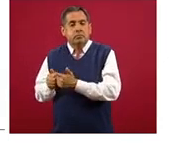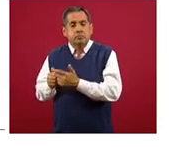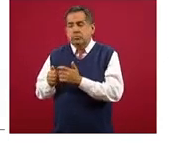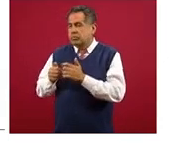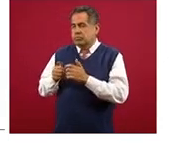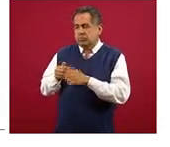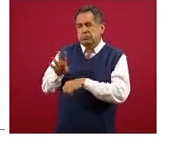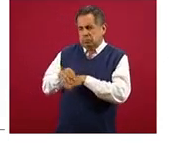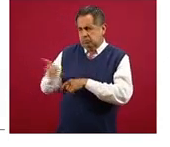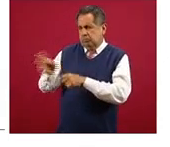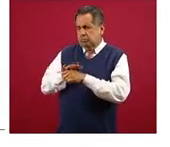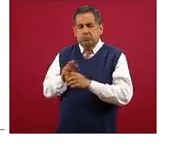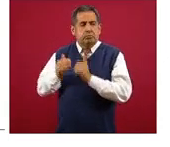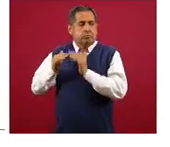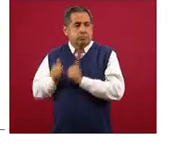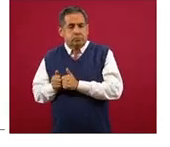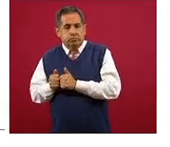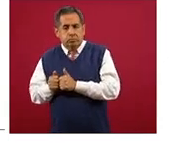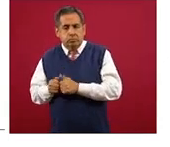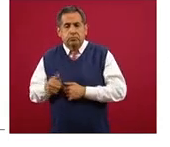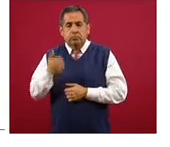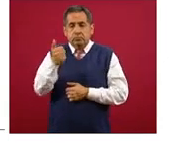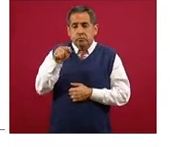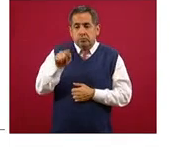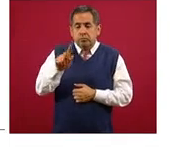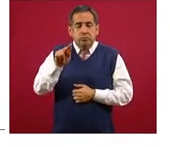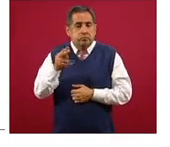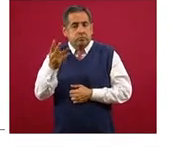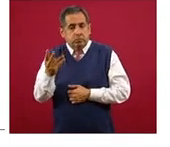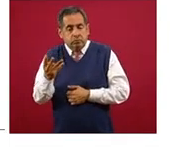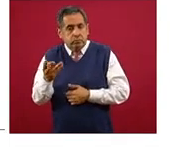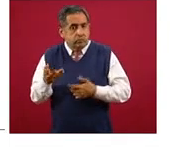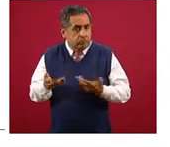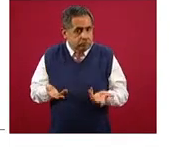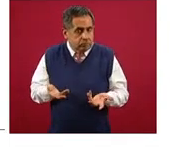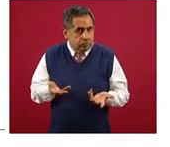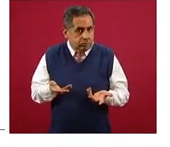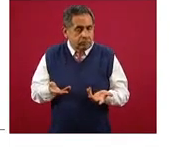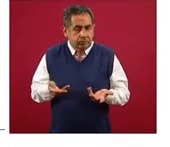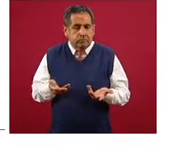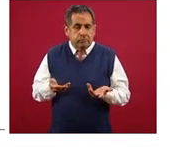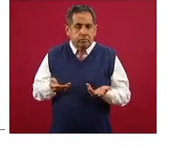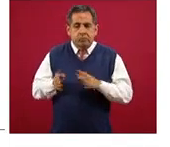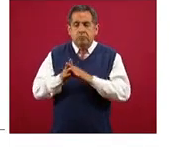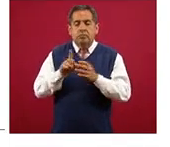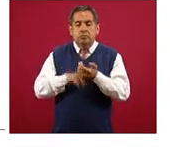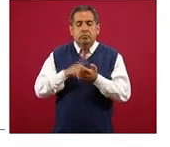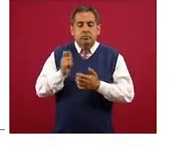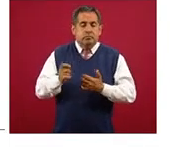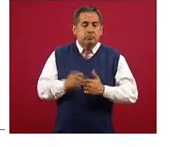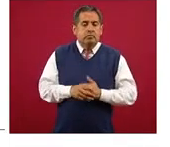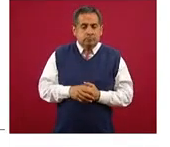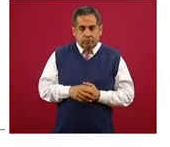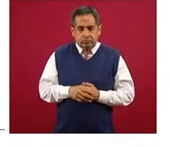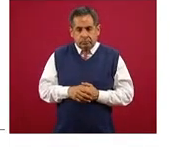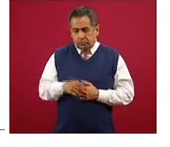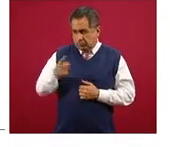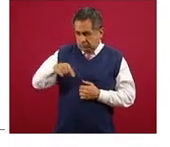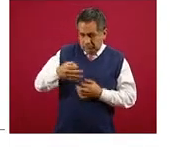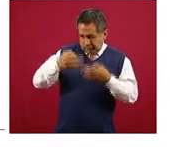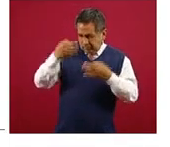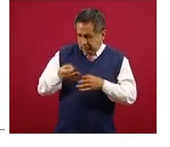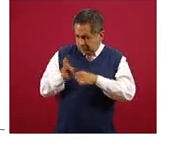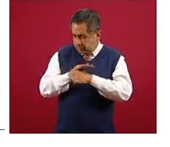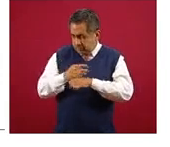el permiso COVID fue de 6.84. De aquellos que fueron confirmados,